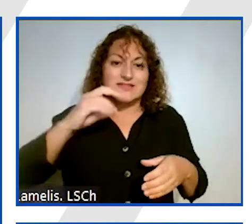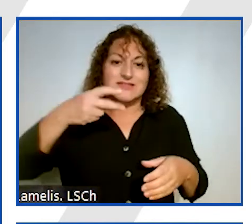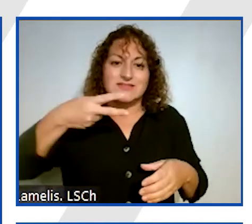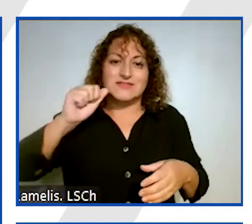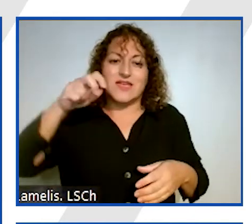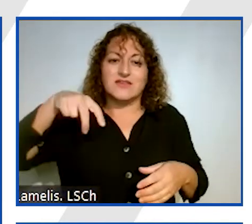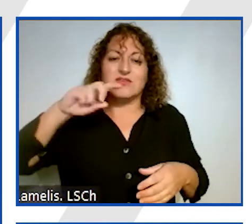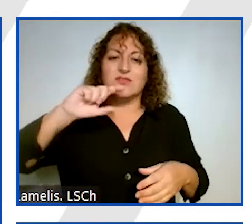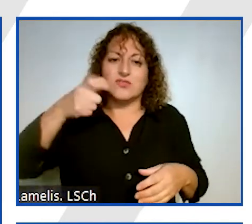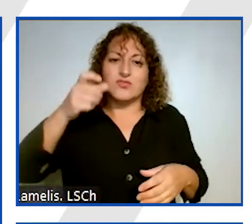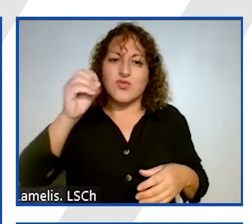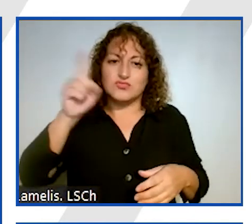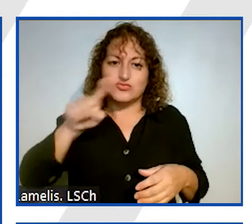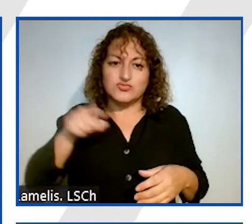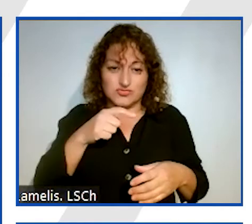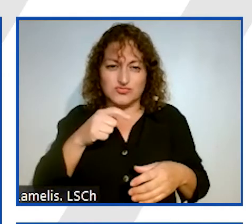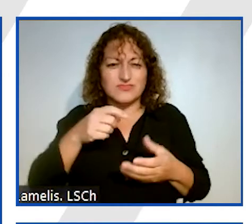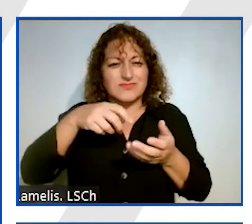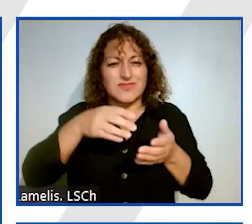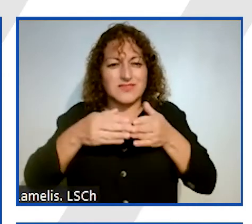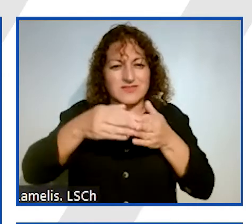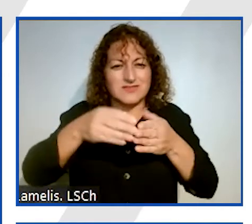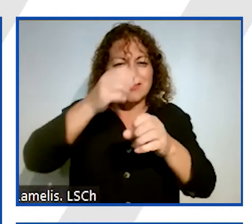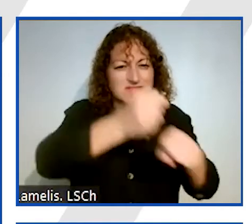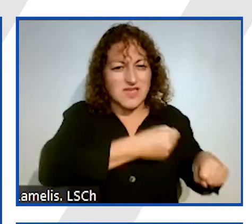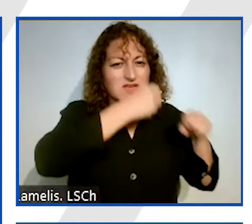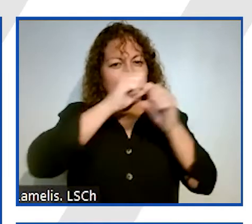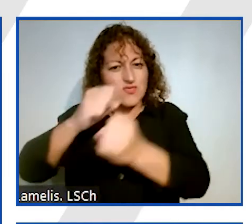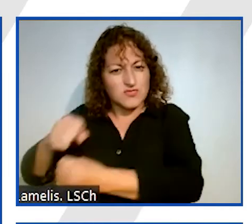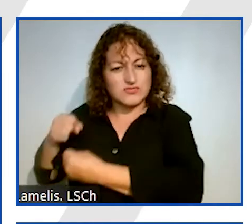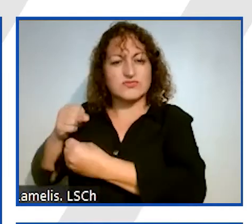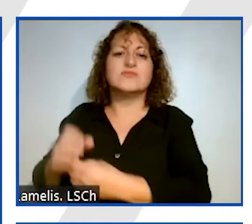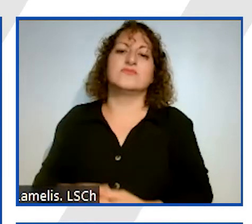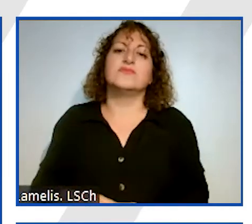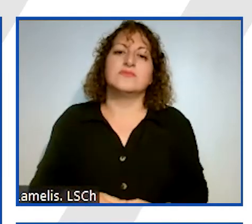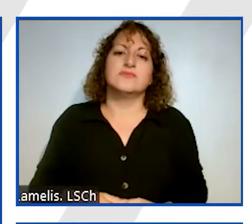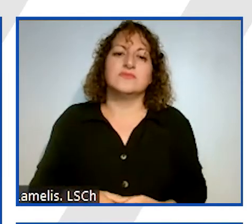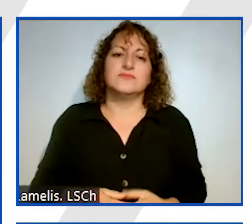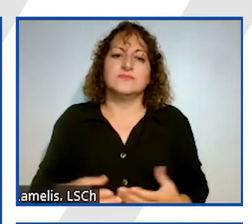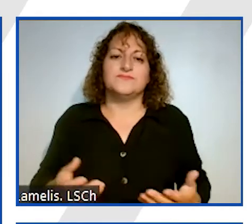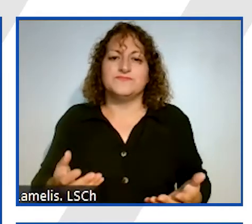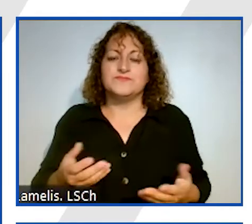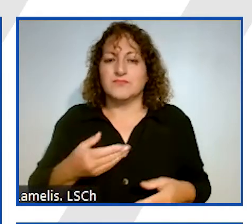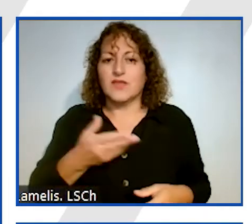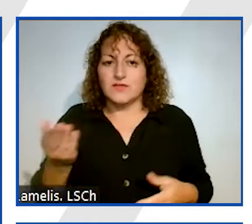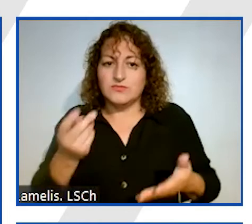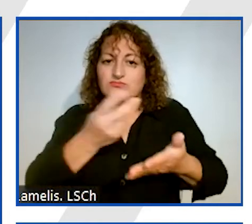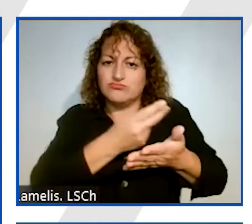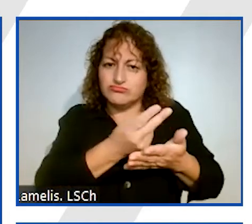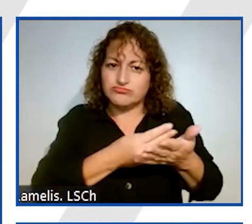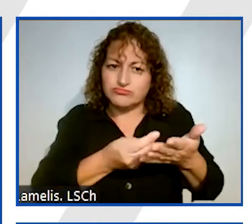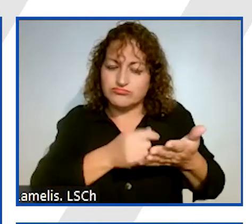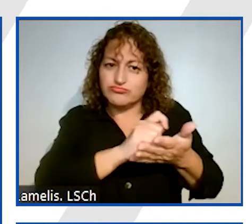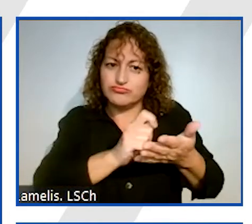de aproximadamente 4.500 años antes del presente. ¿Ya? E inclusive